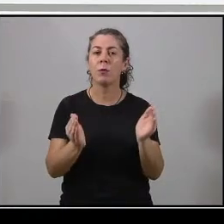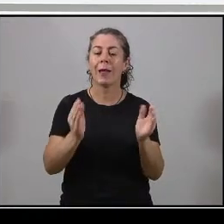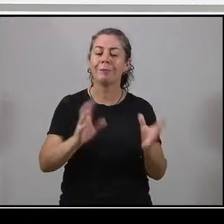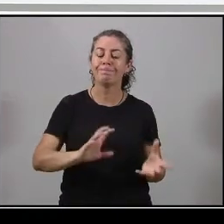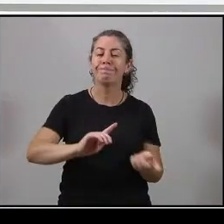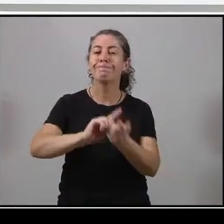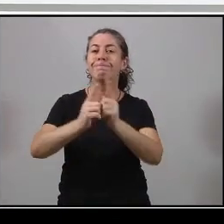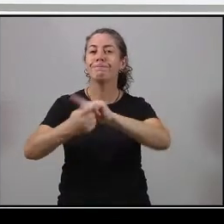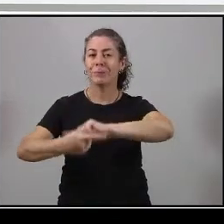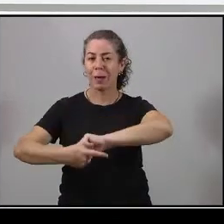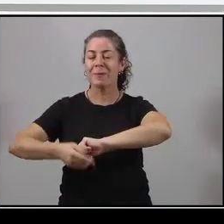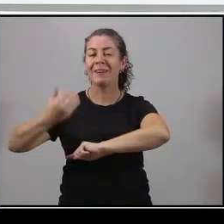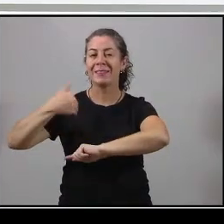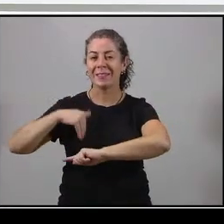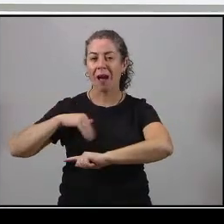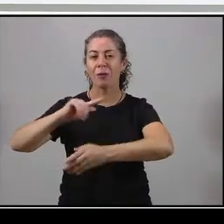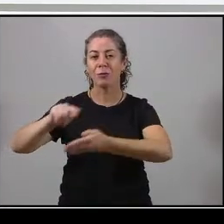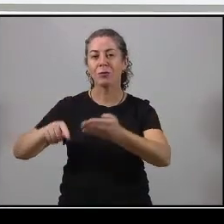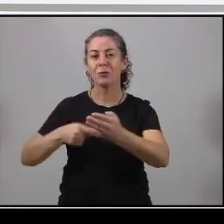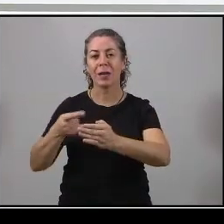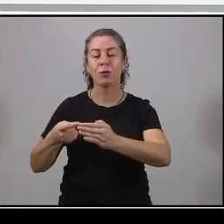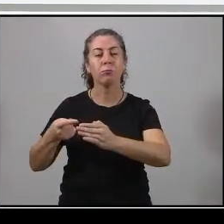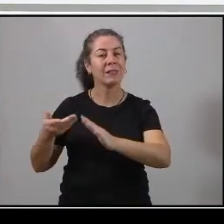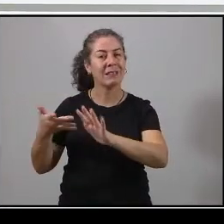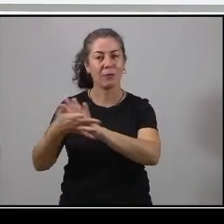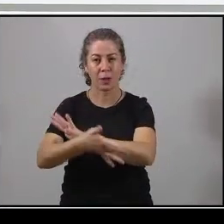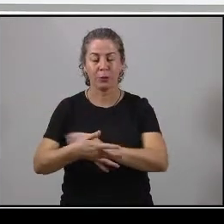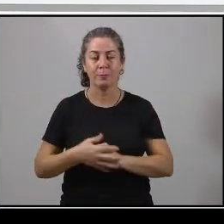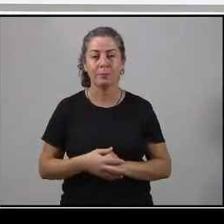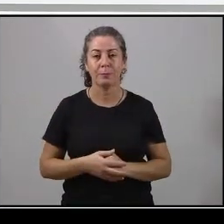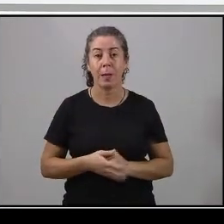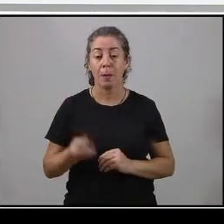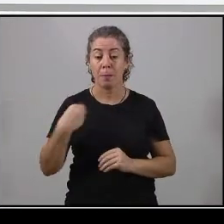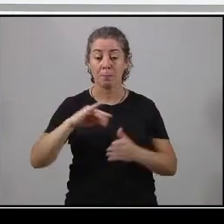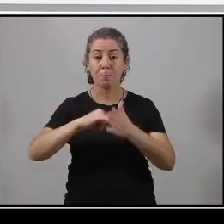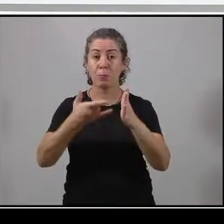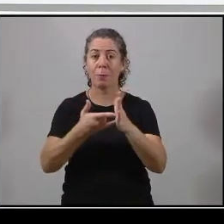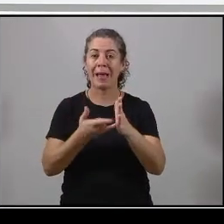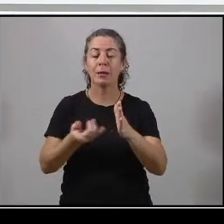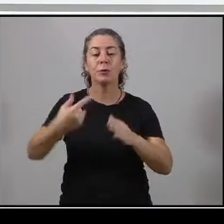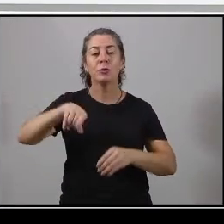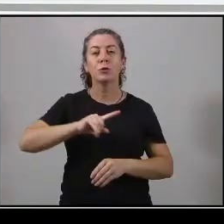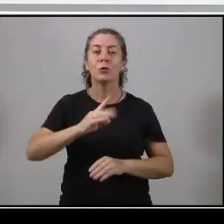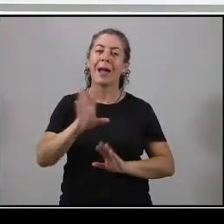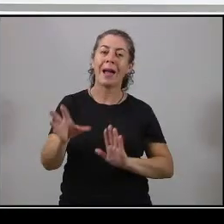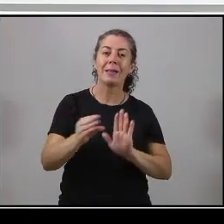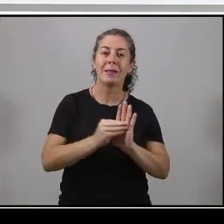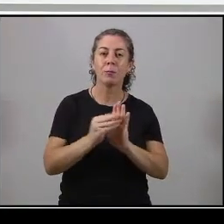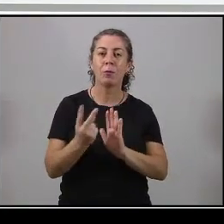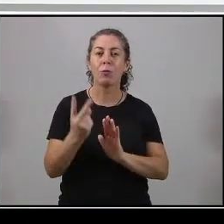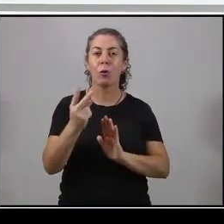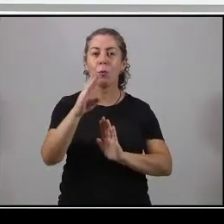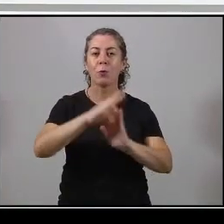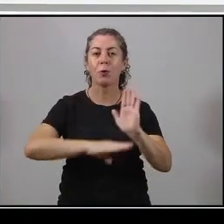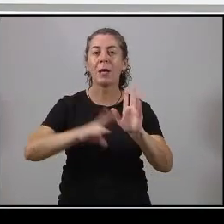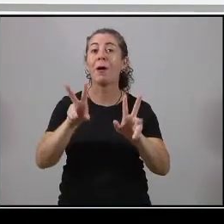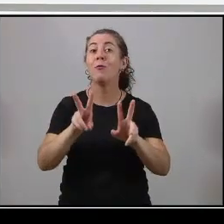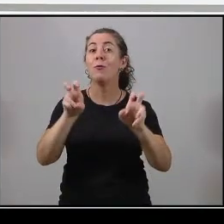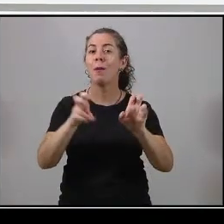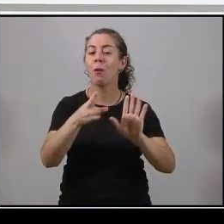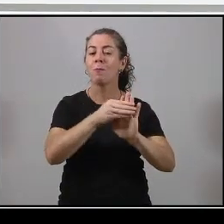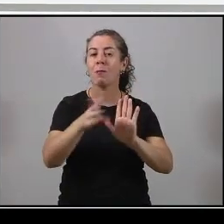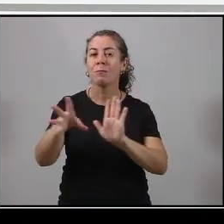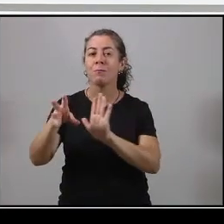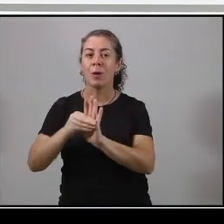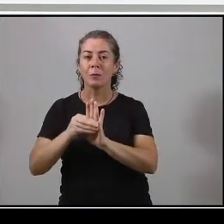un contrato indefinido. Además, en este plan introducimos 2 nuevos programas que van a